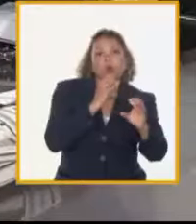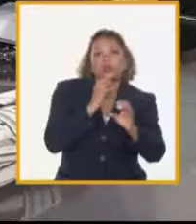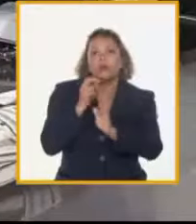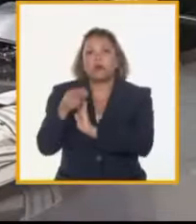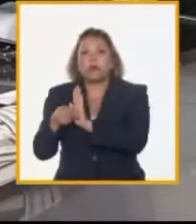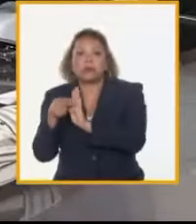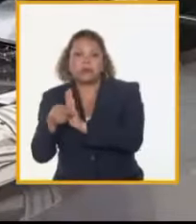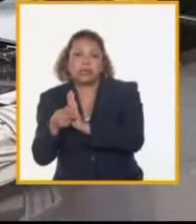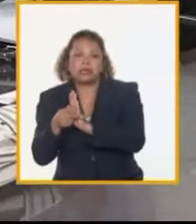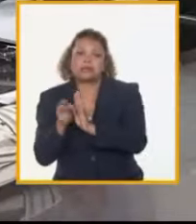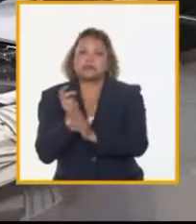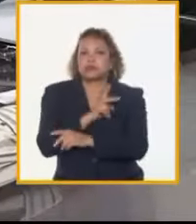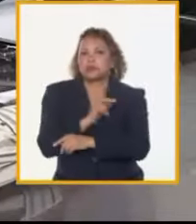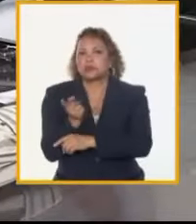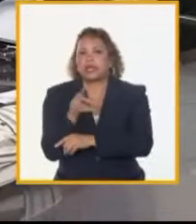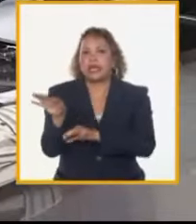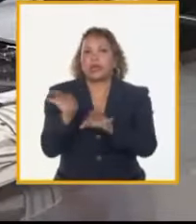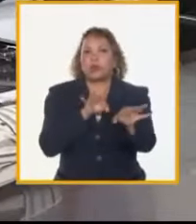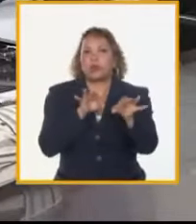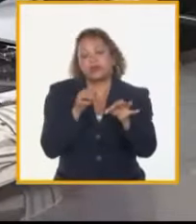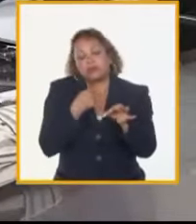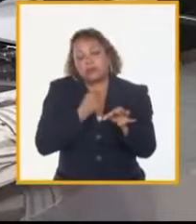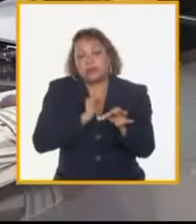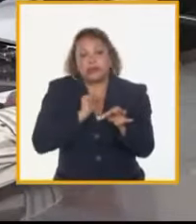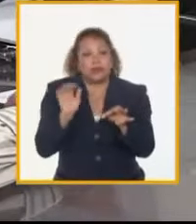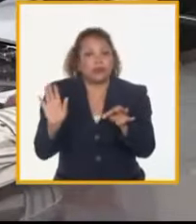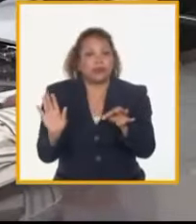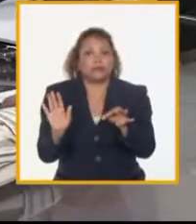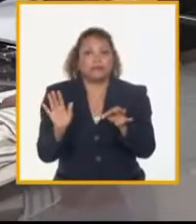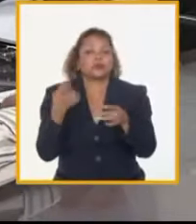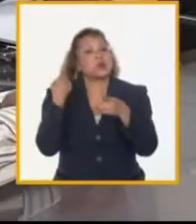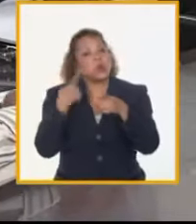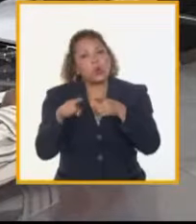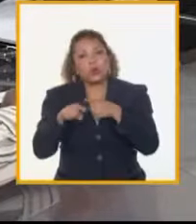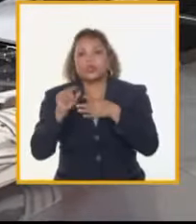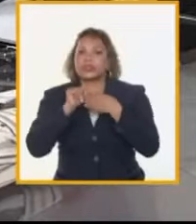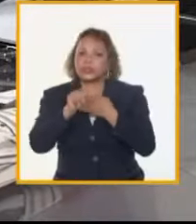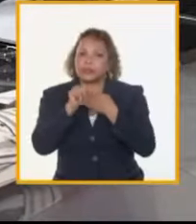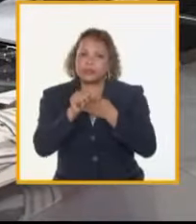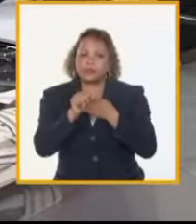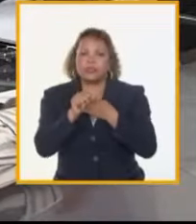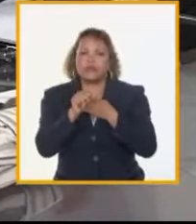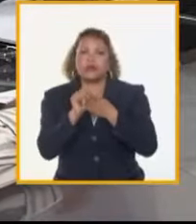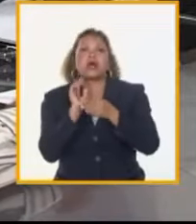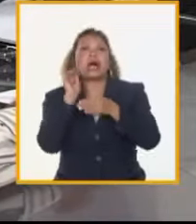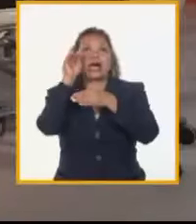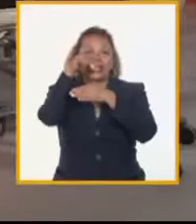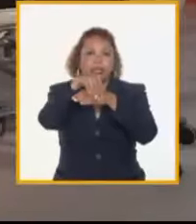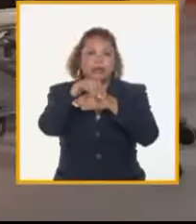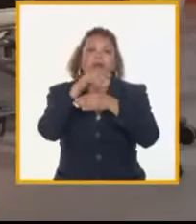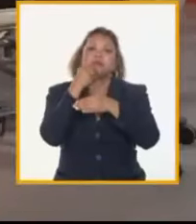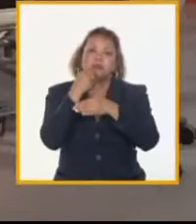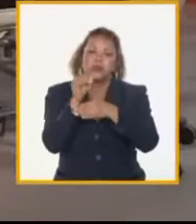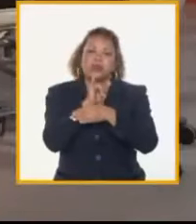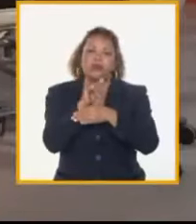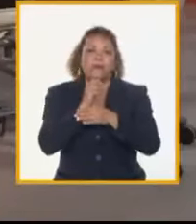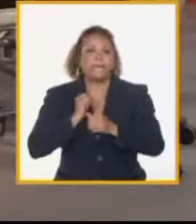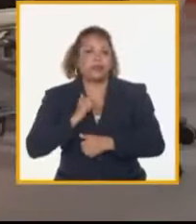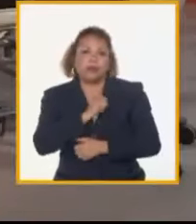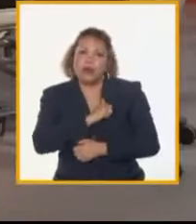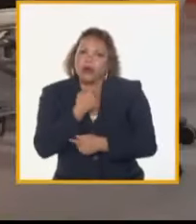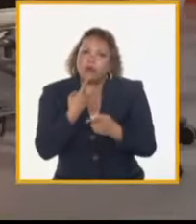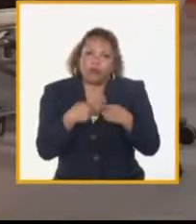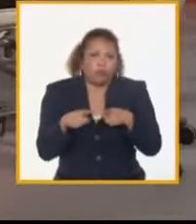ferrocarril que pasa por ahí, o bueno, los otros servicios los que están arriba. O los medios adicionales que pueden estar arriba, que pueden ser medios privados, medios de